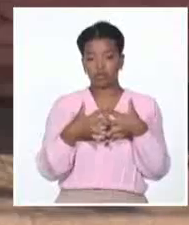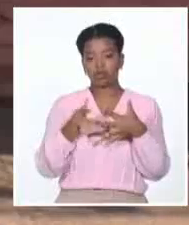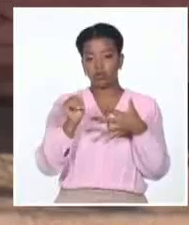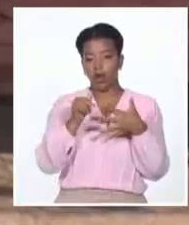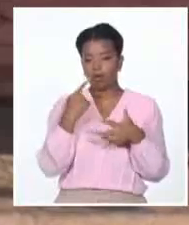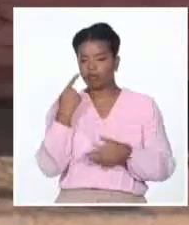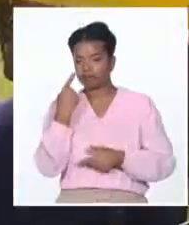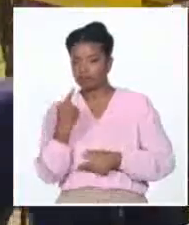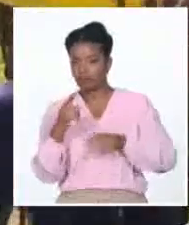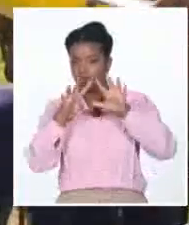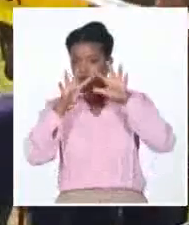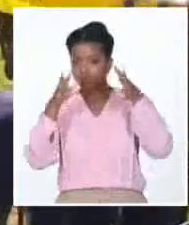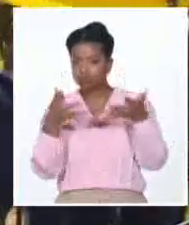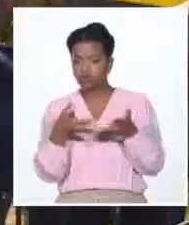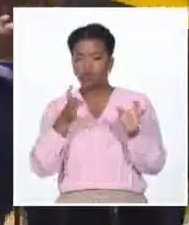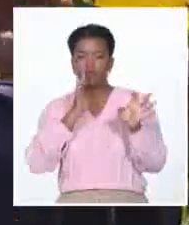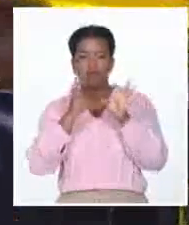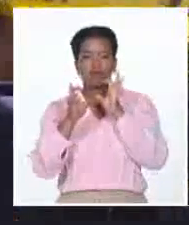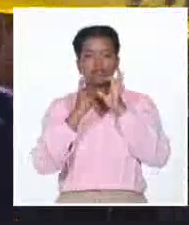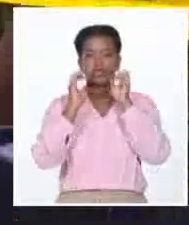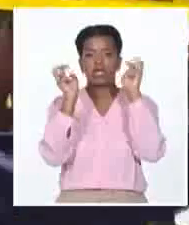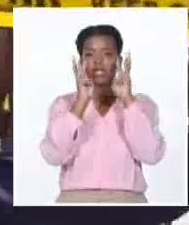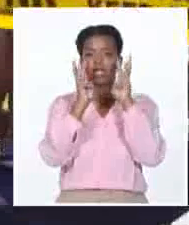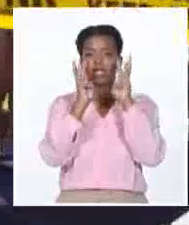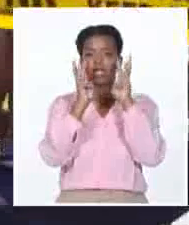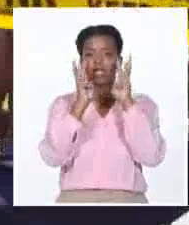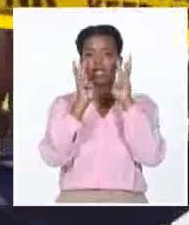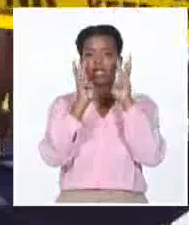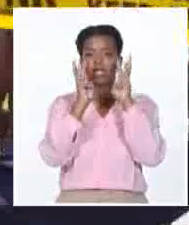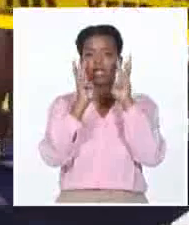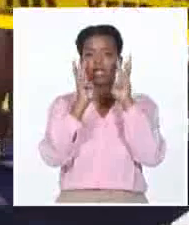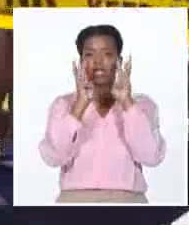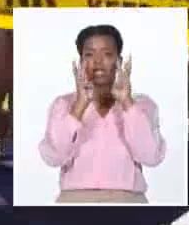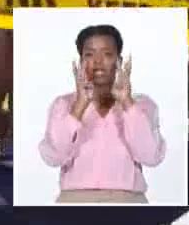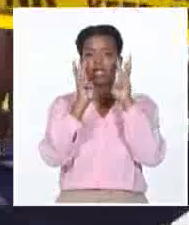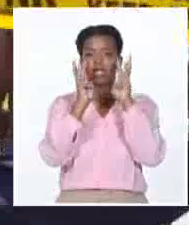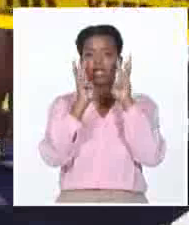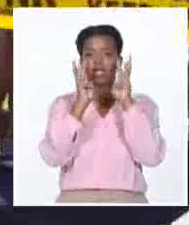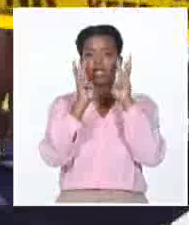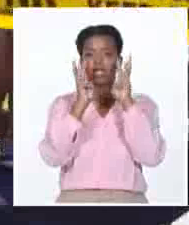de las redes una imagen destructiva de nuestra sociedad.